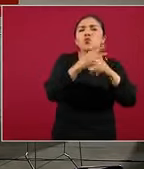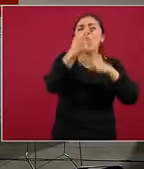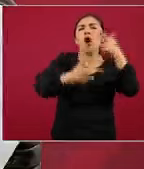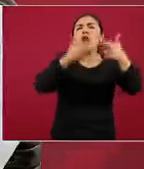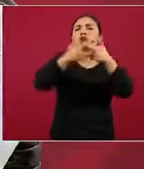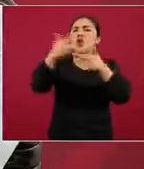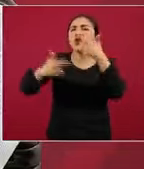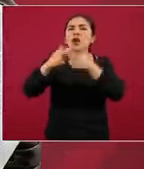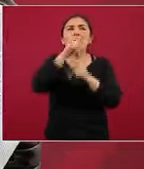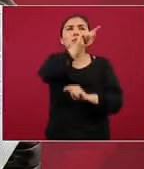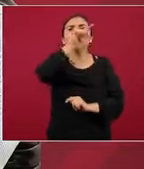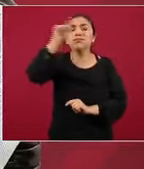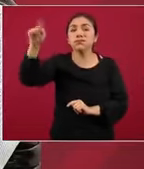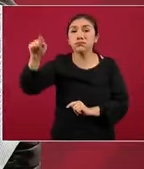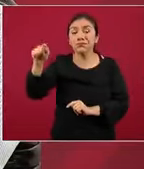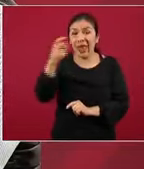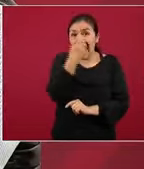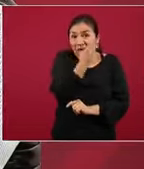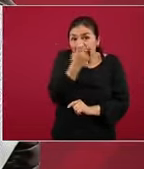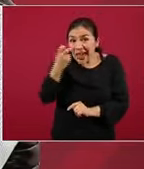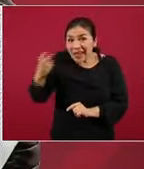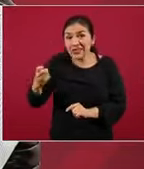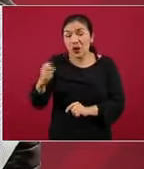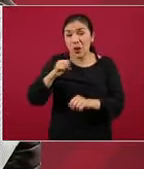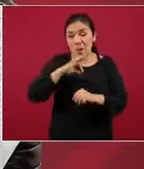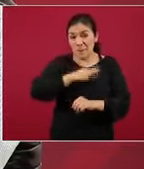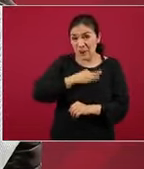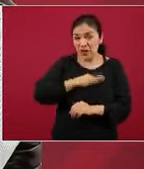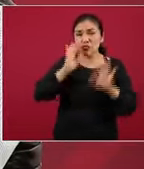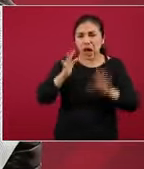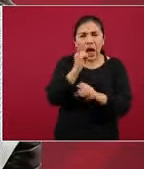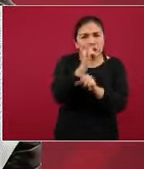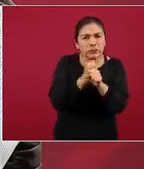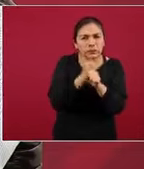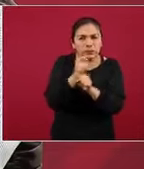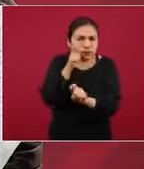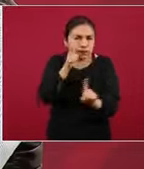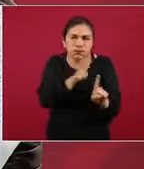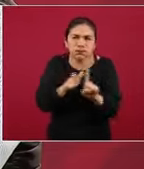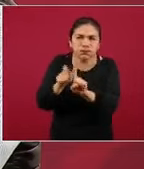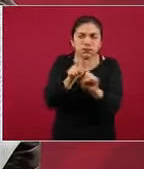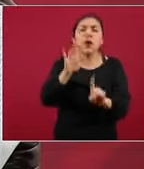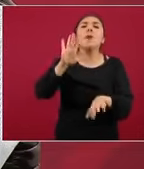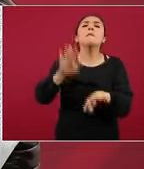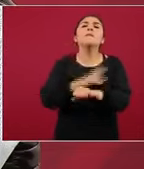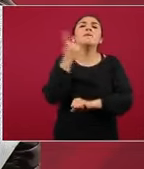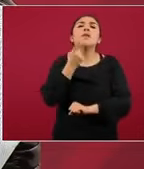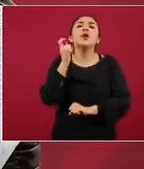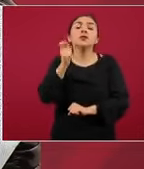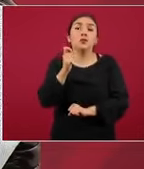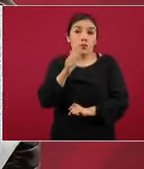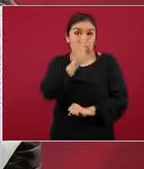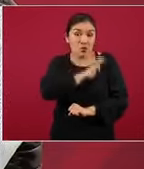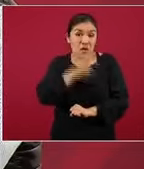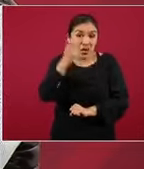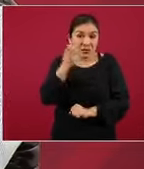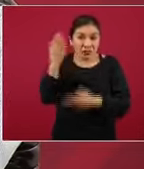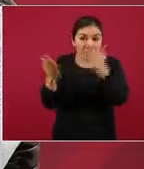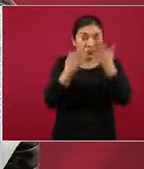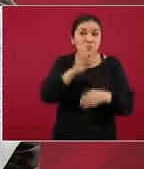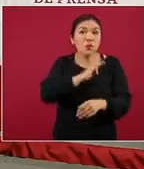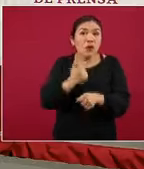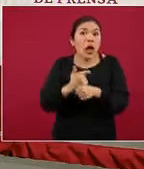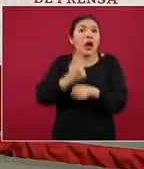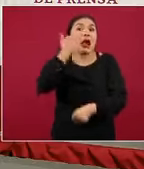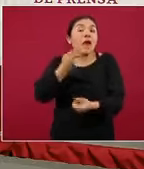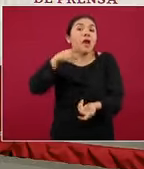regiones del virus, que todas estas son en su momento investigadas y se les da un seguimiento puntual precisamente por el potencial o el riesgo